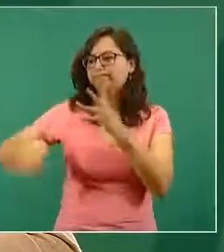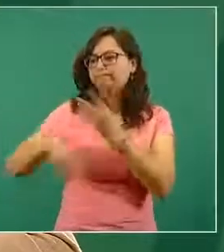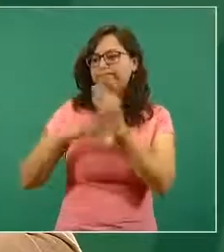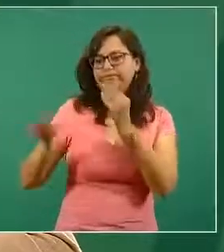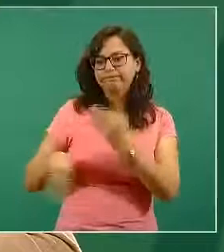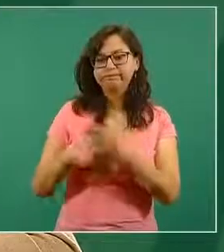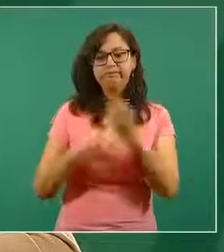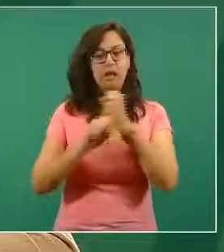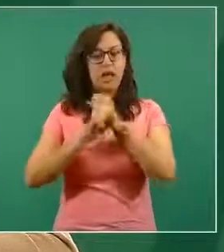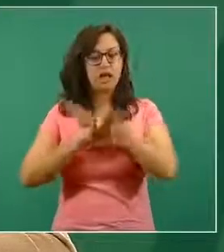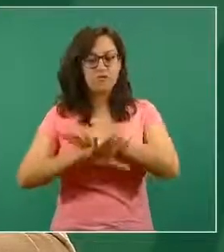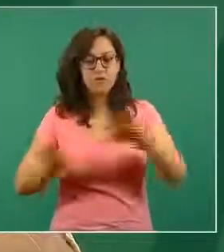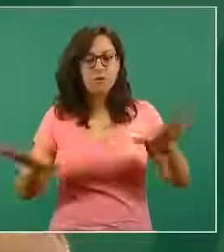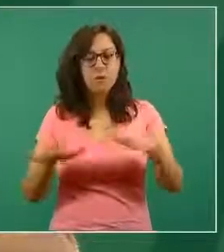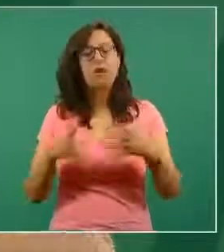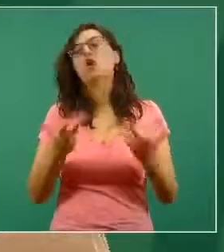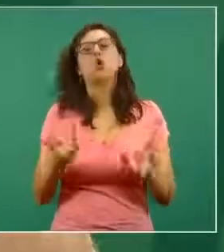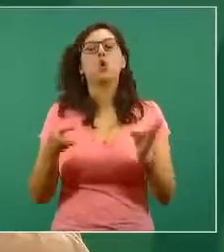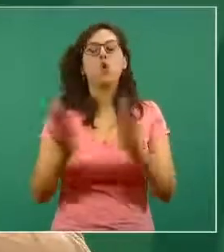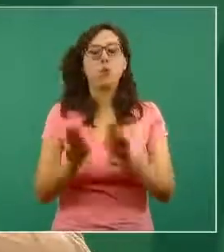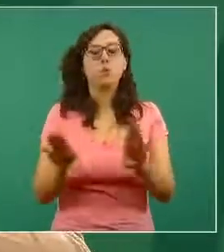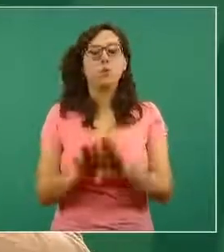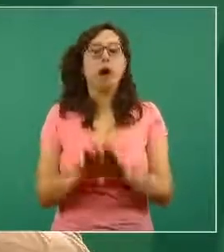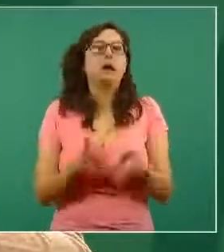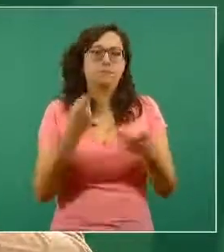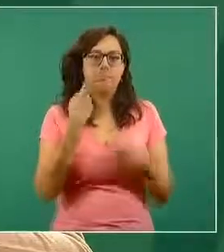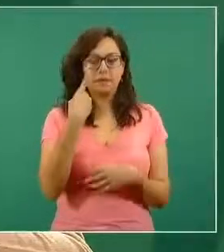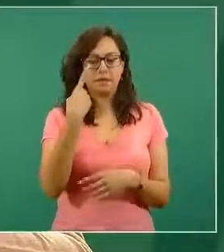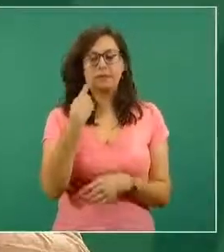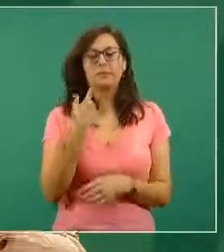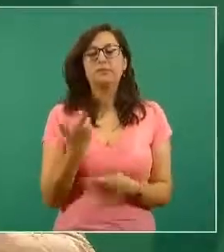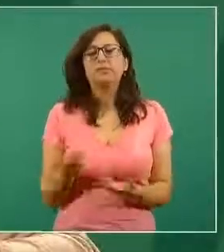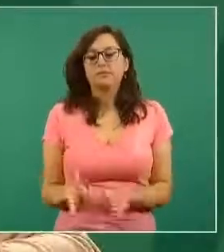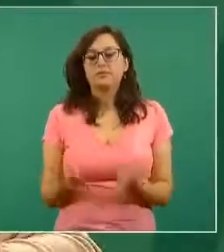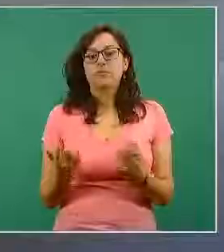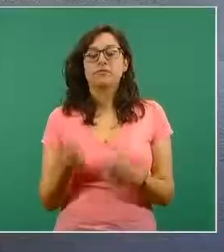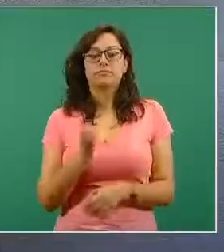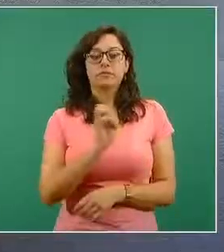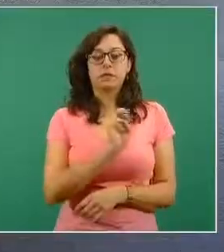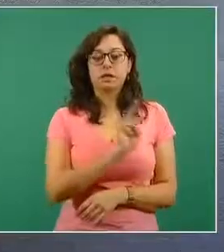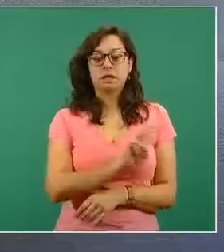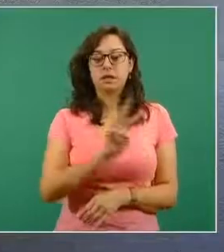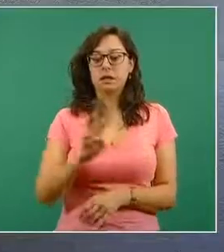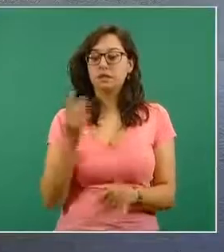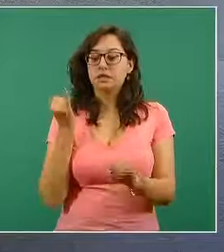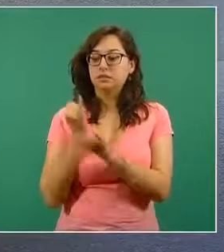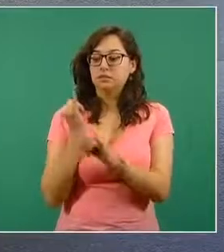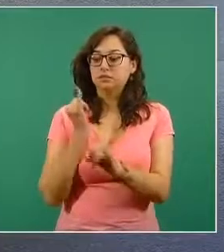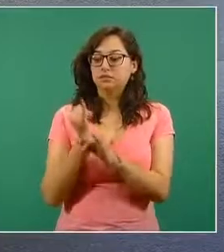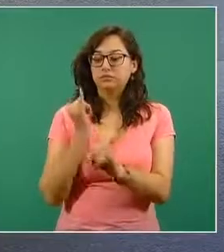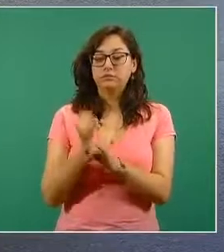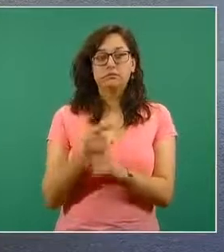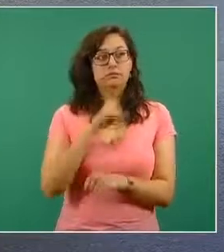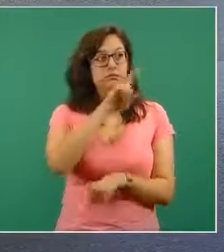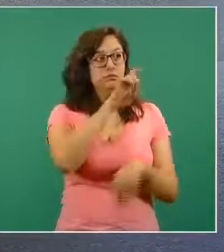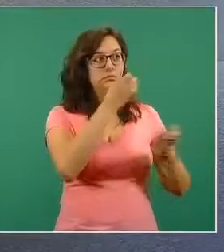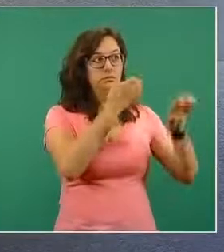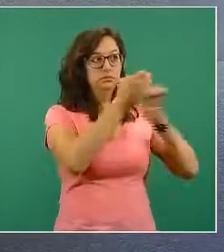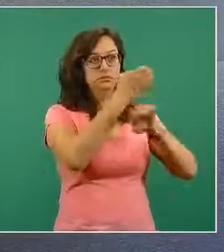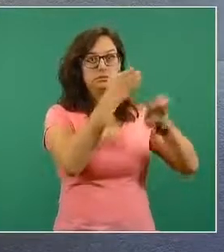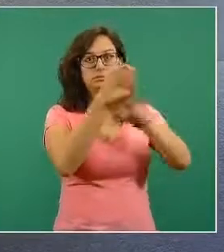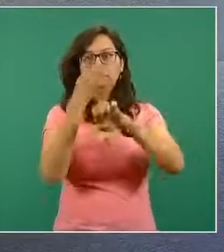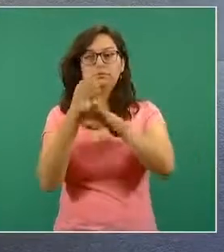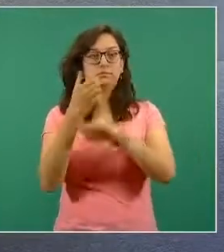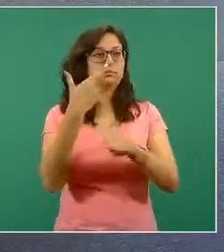entidades federativas, es decir, existe una plataforma en línea, en tiempo real, en donde el epidemiólogo o el responsable